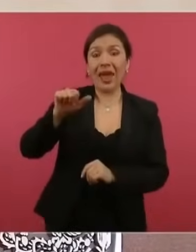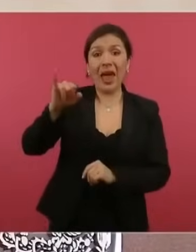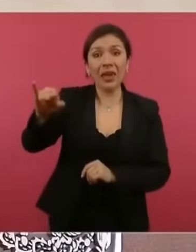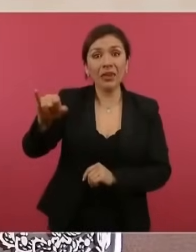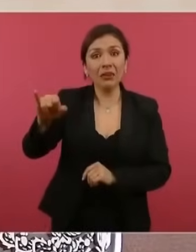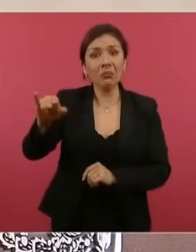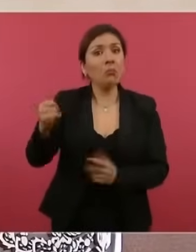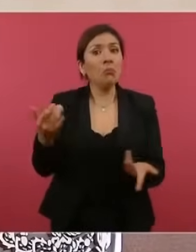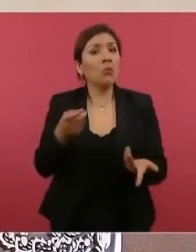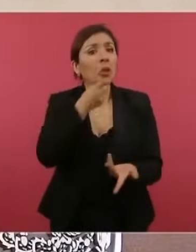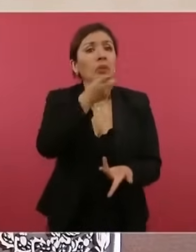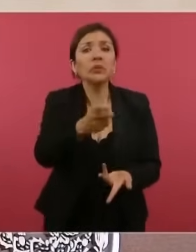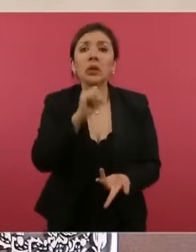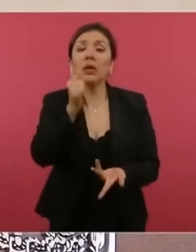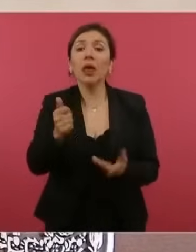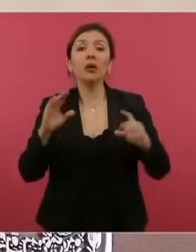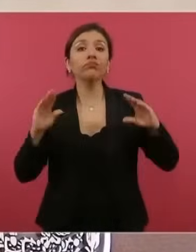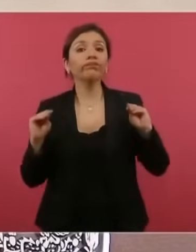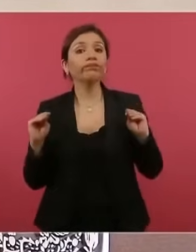no dice nada,